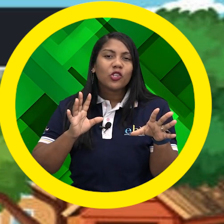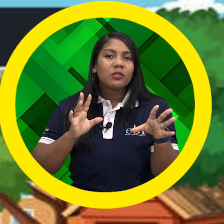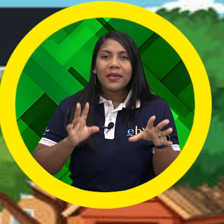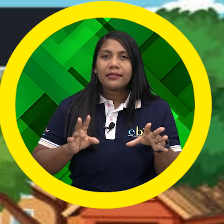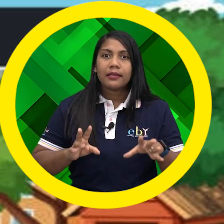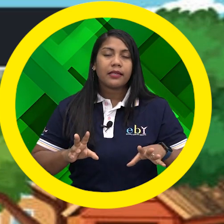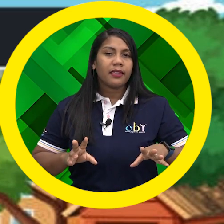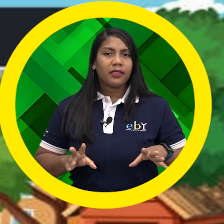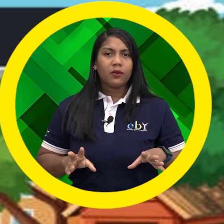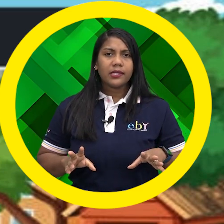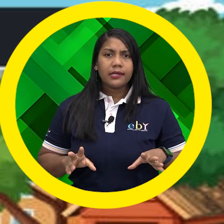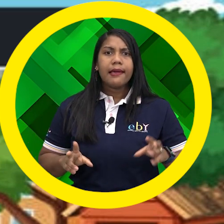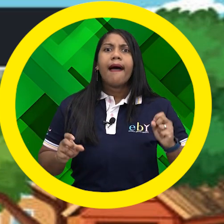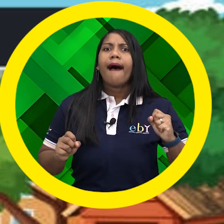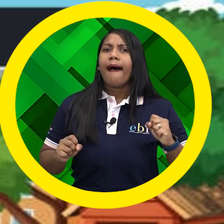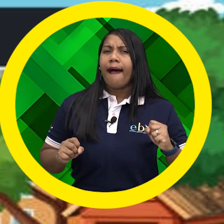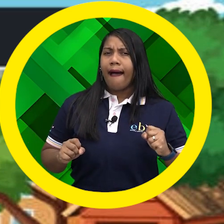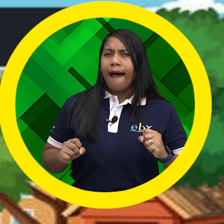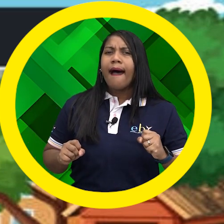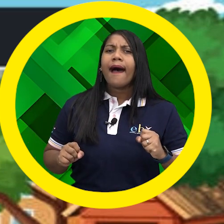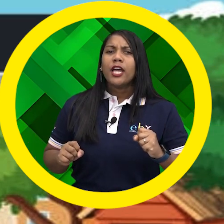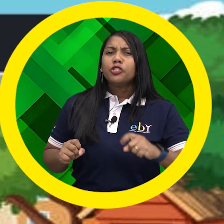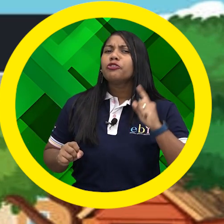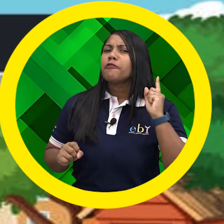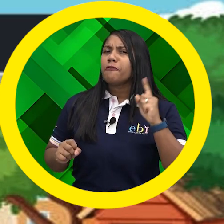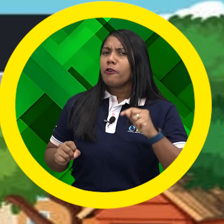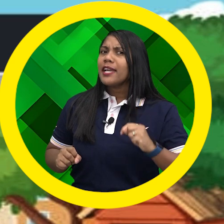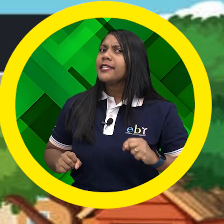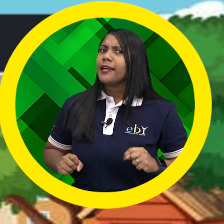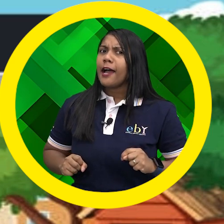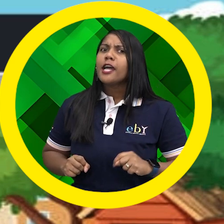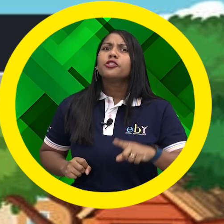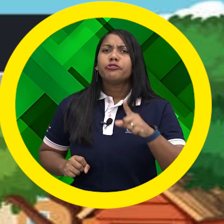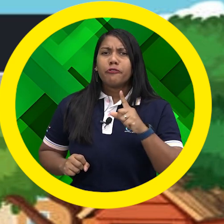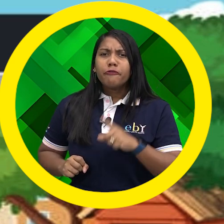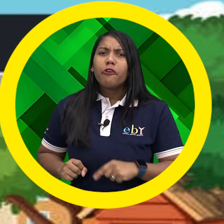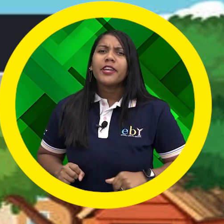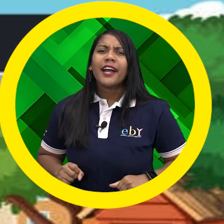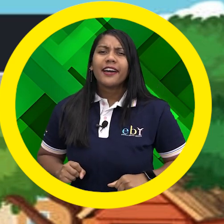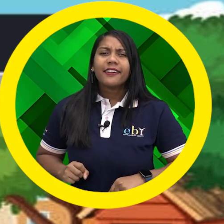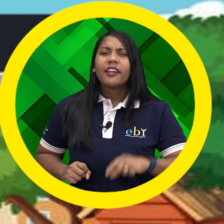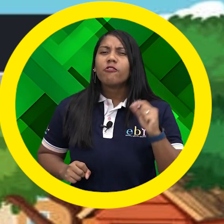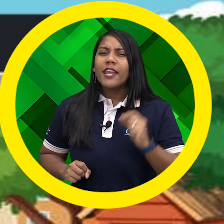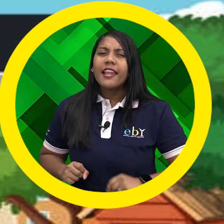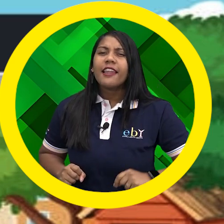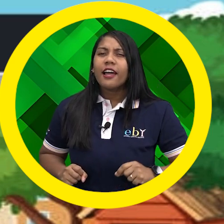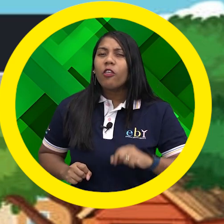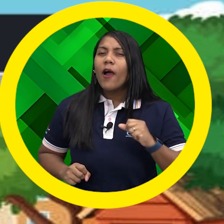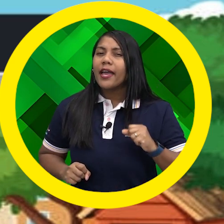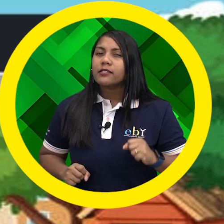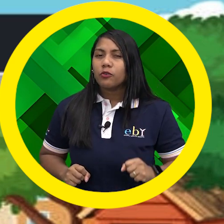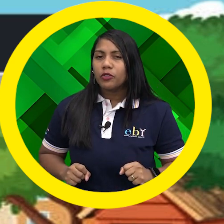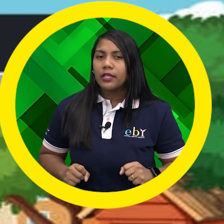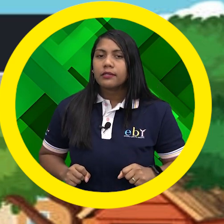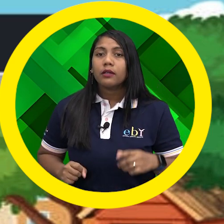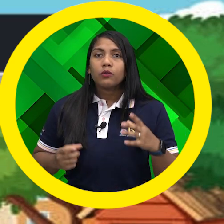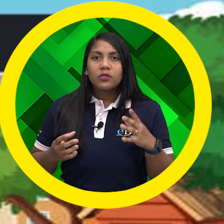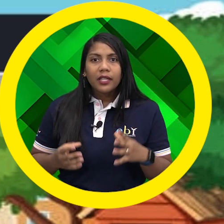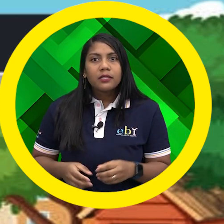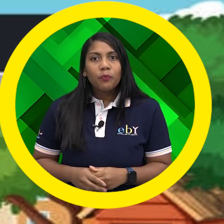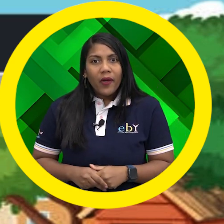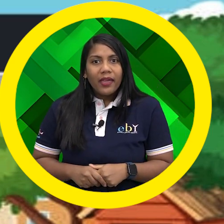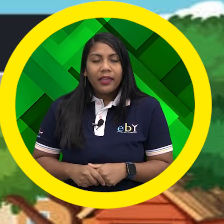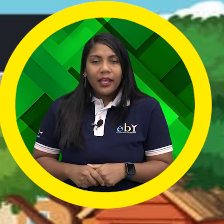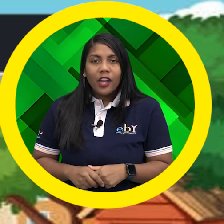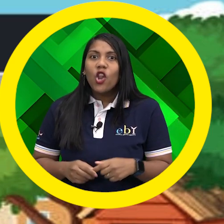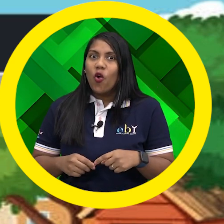lo pensó dos veces y ya dijo así Ah yo voy allá yo voy a ag agarrar el helado a escondidas